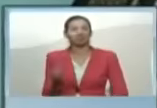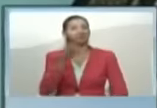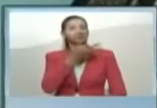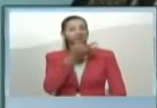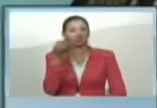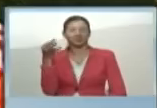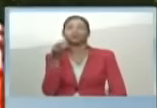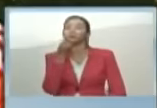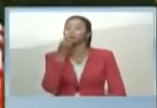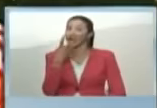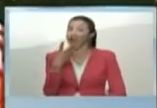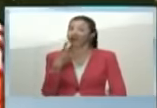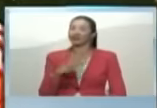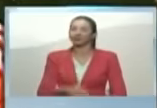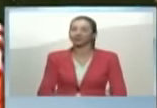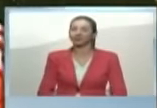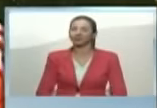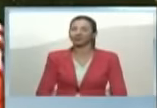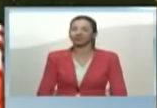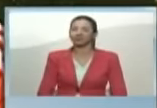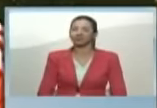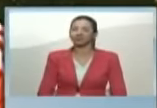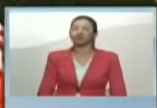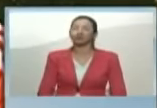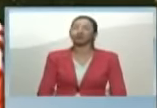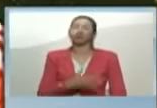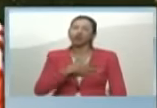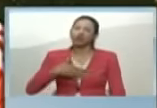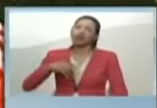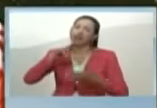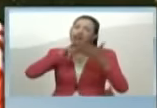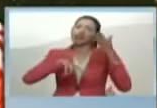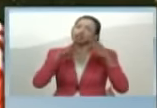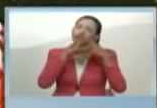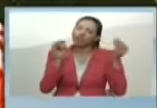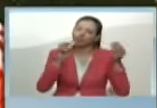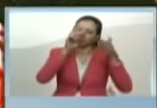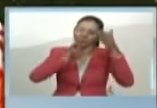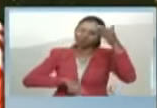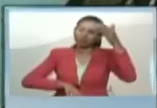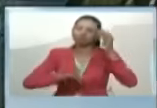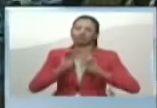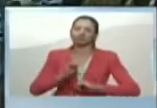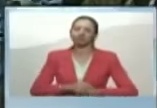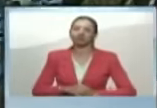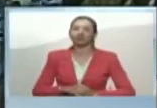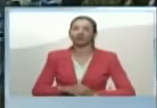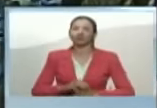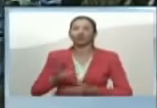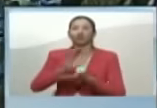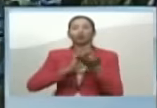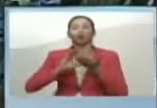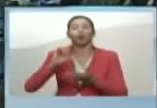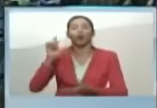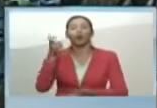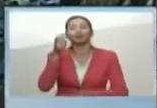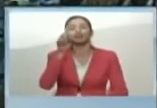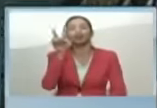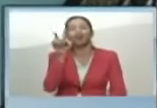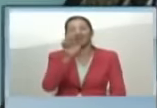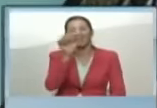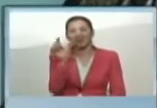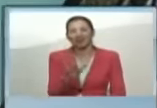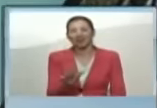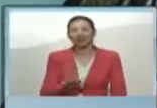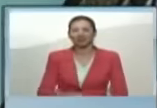Excelente, bueno. Mira, me gustaría leerlos a todos. Aquí está Nicolás Maduro, Poder Popular Activo de Ciudad Guayana. Mira,